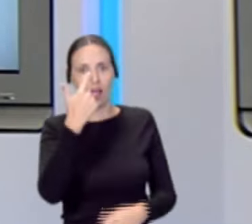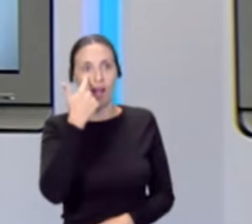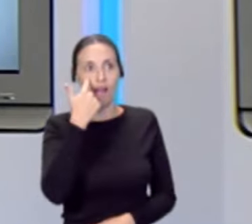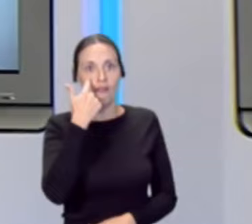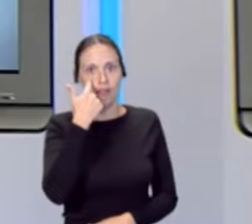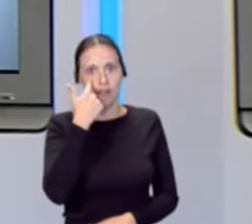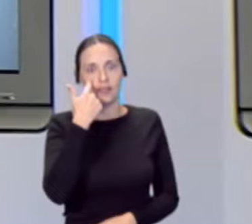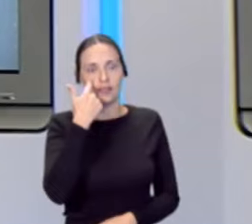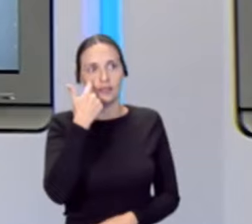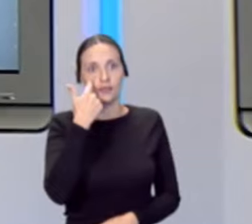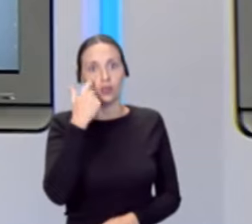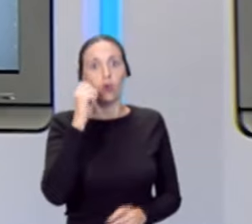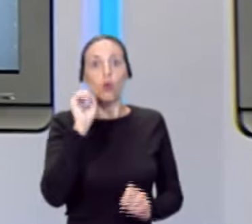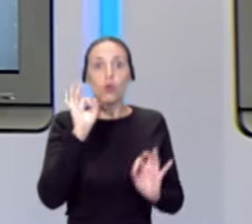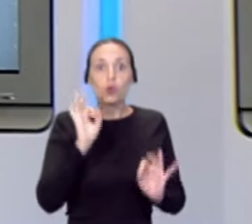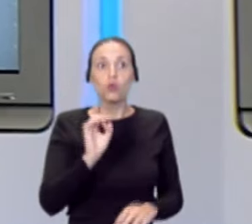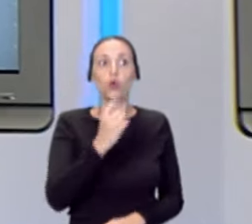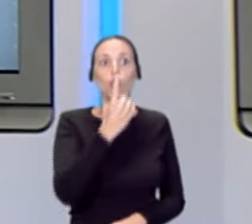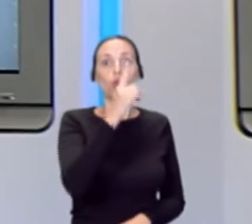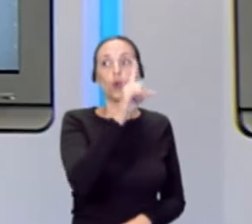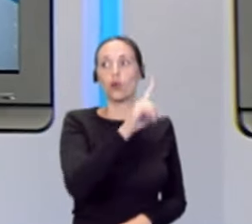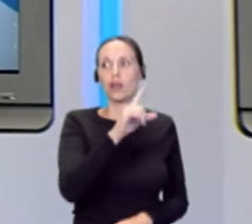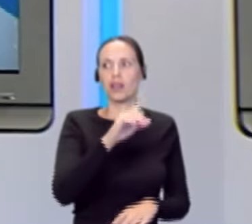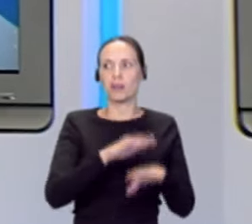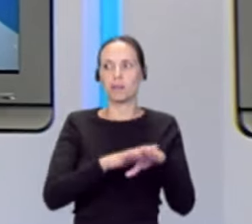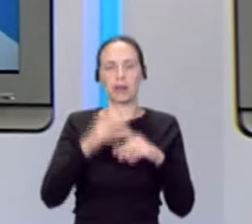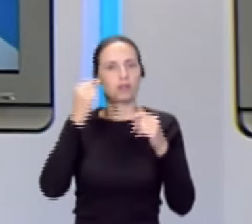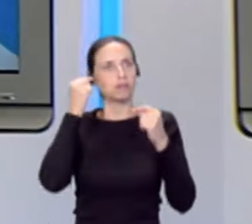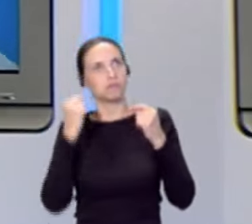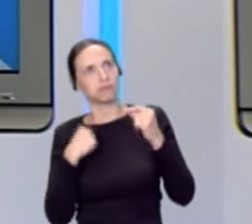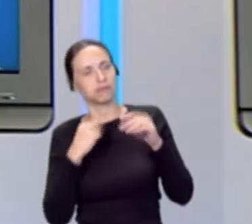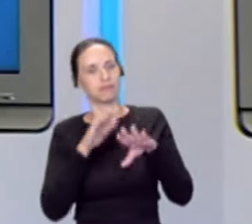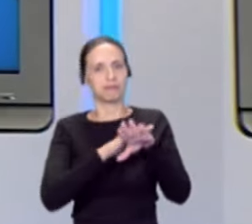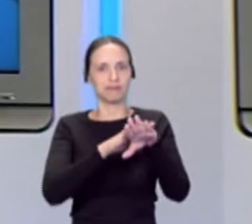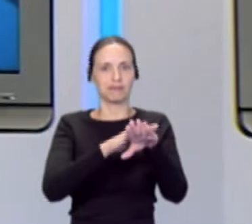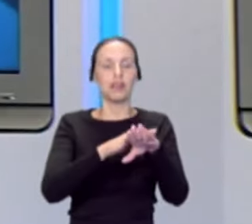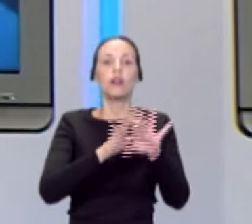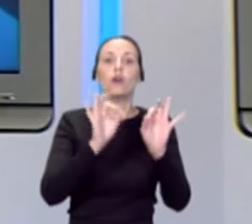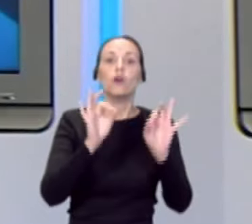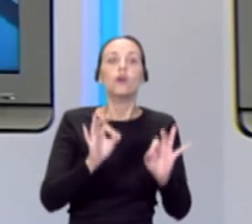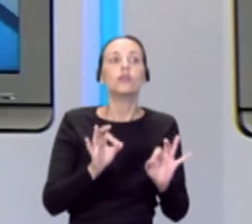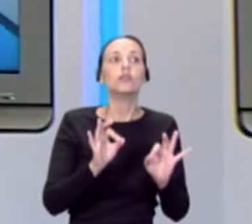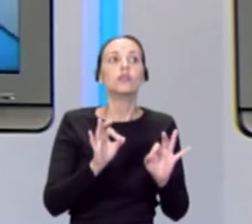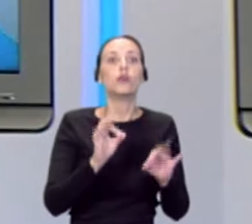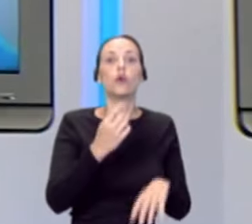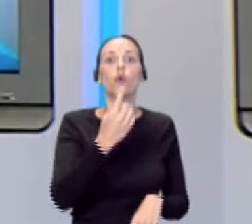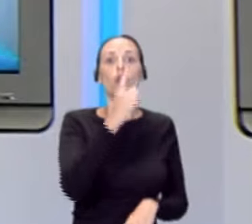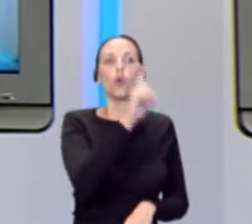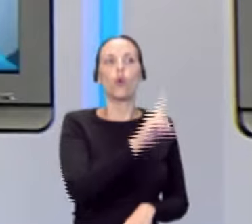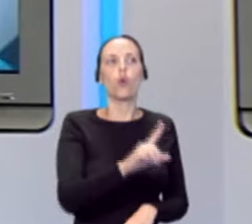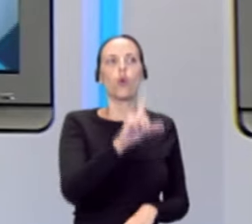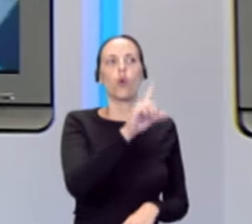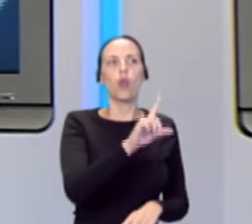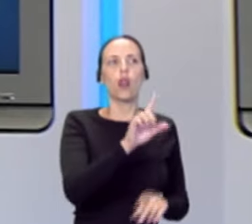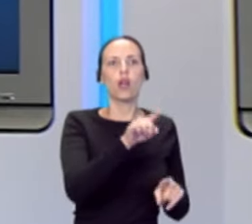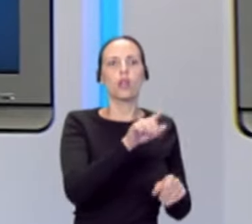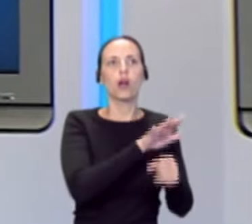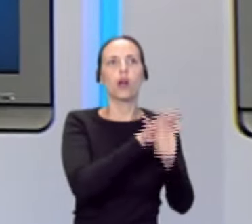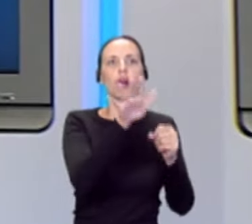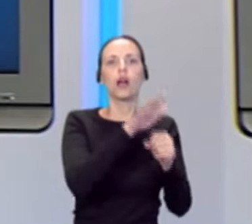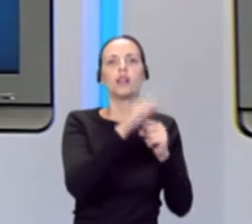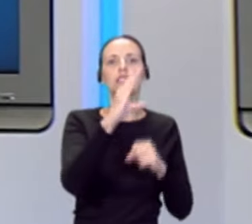litro de combustible. Ay, perdón, se me ha caído esto. Y entonces también sabemos cuánto el CO2 que se